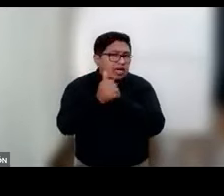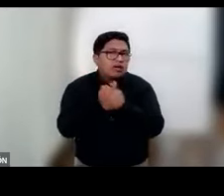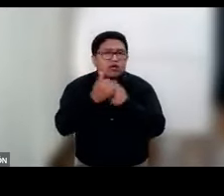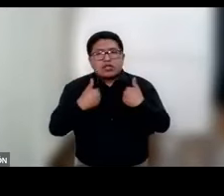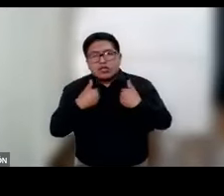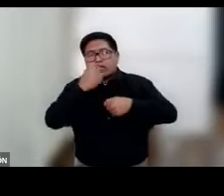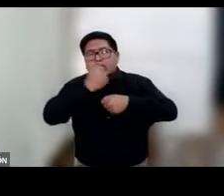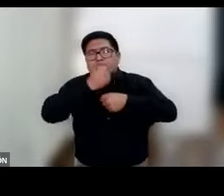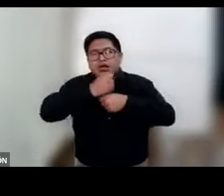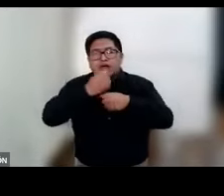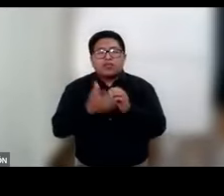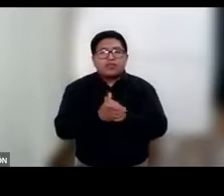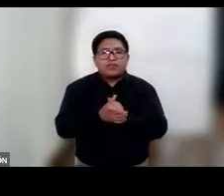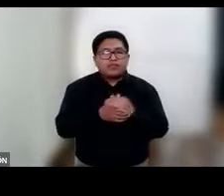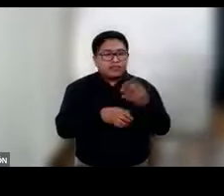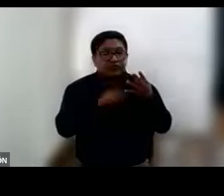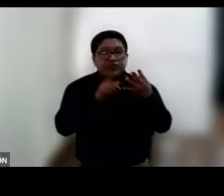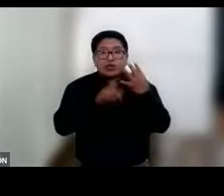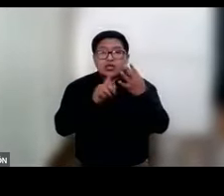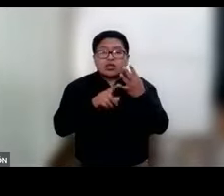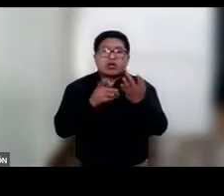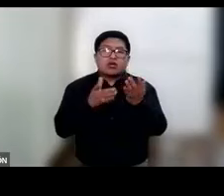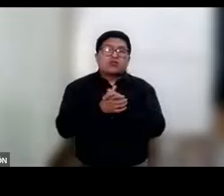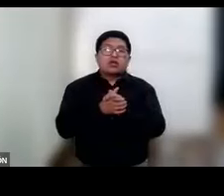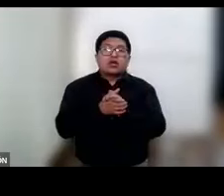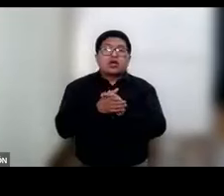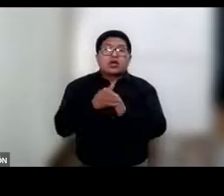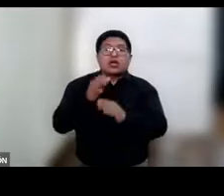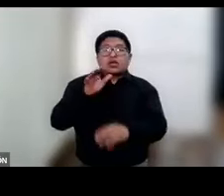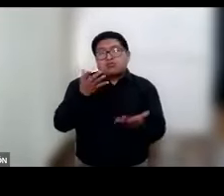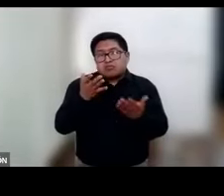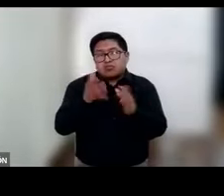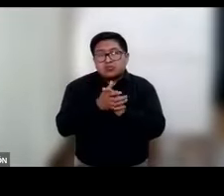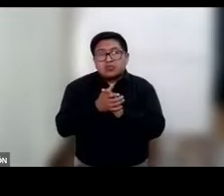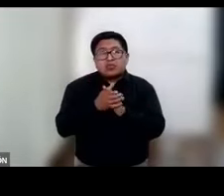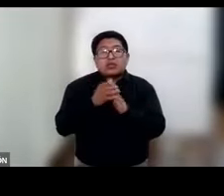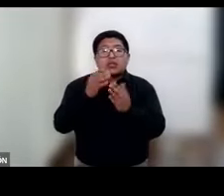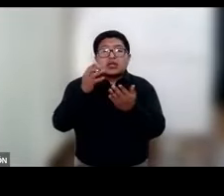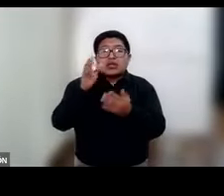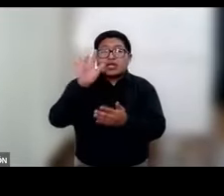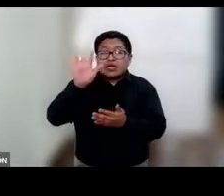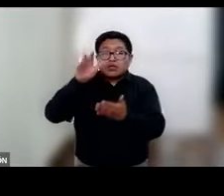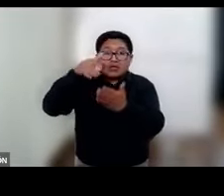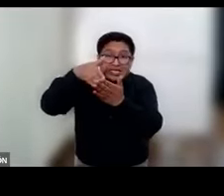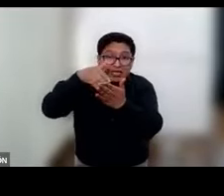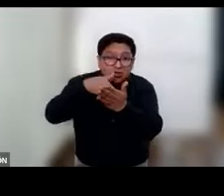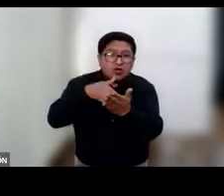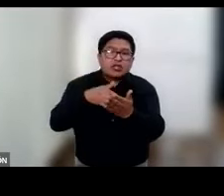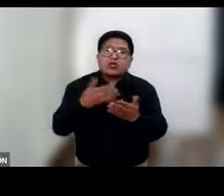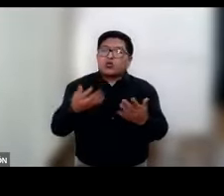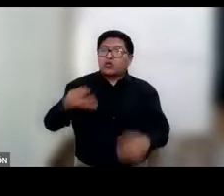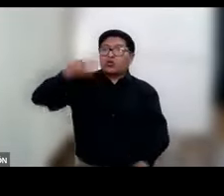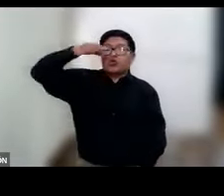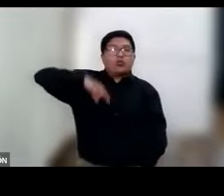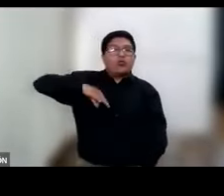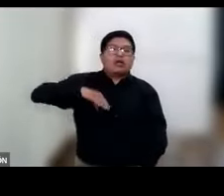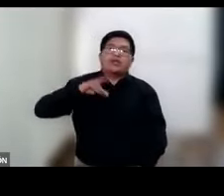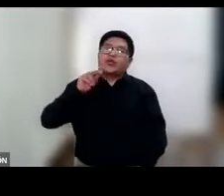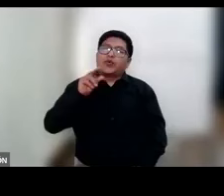agregó otros datos más de la mitad de ellos y ellas no reciben ingresos por su salario y apenas